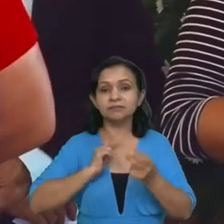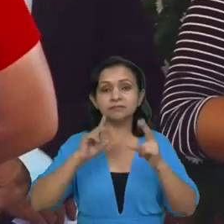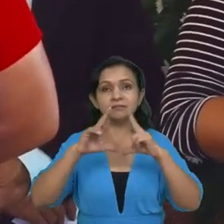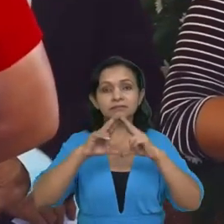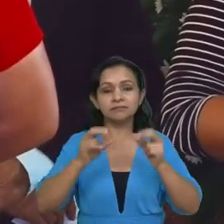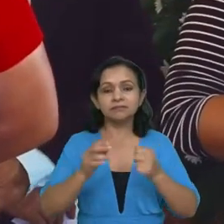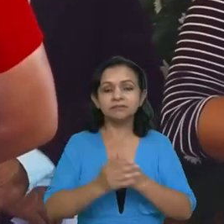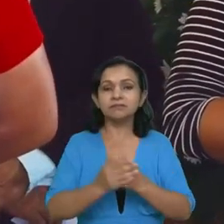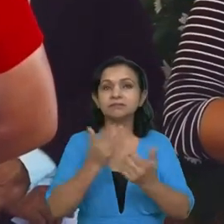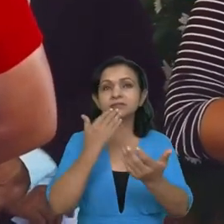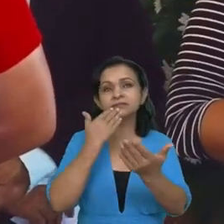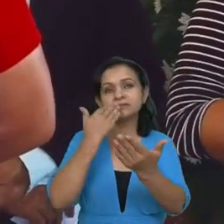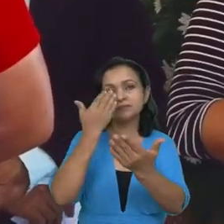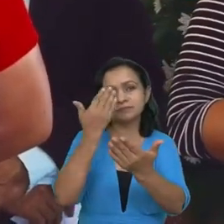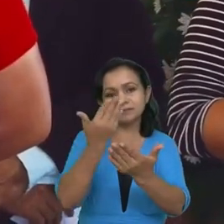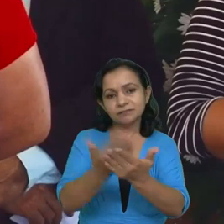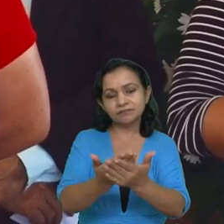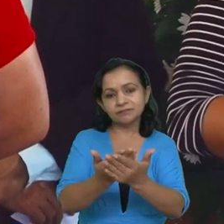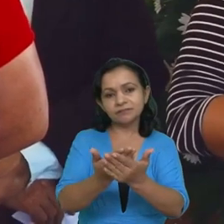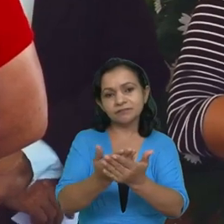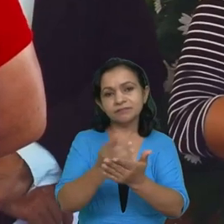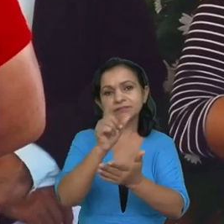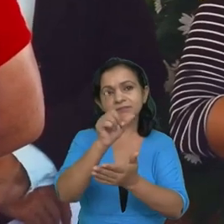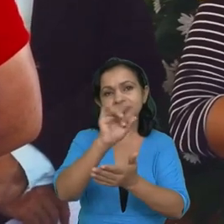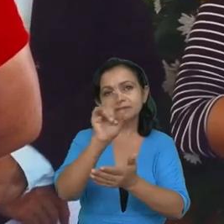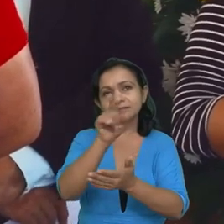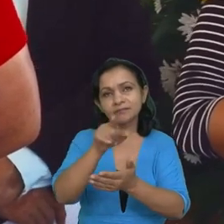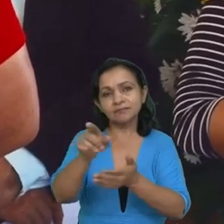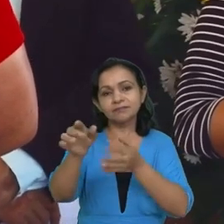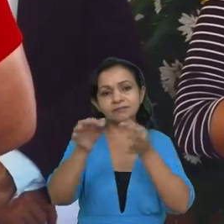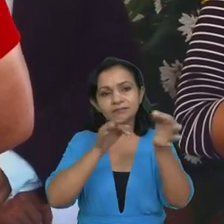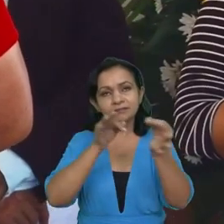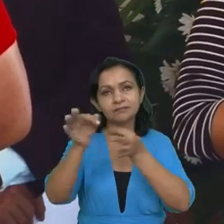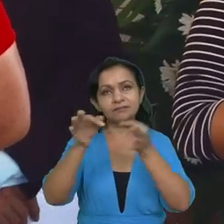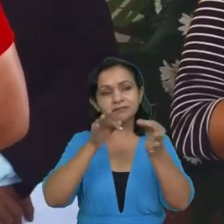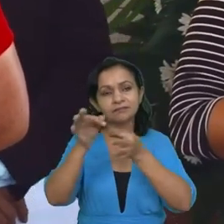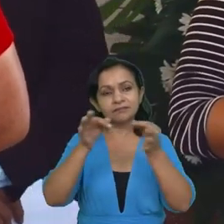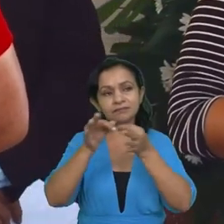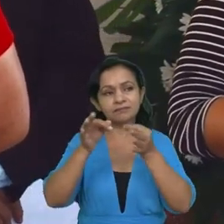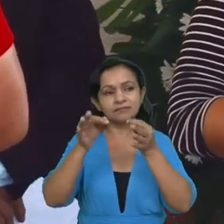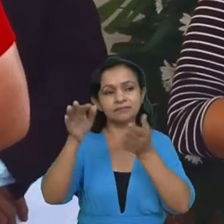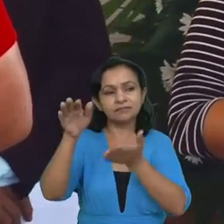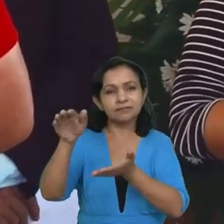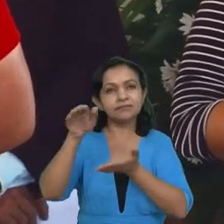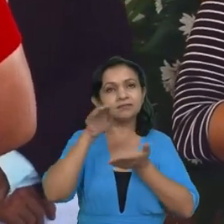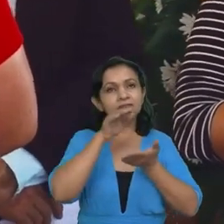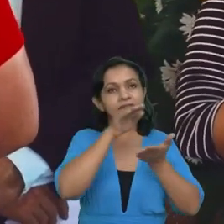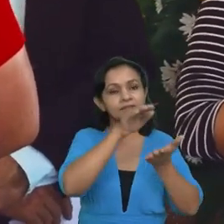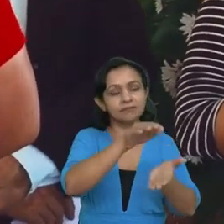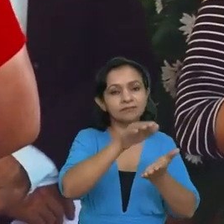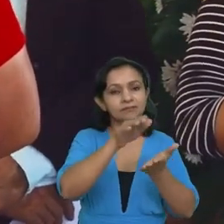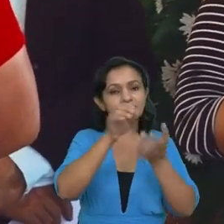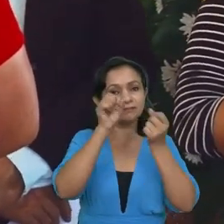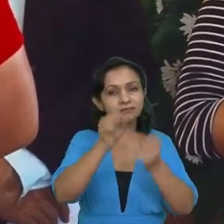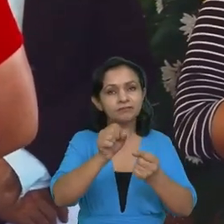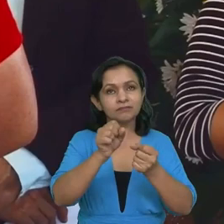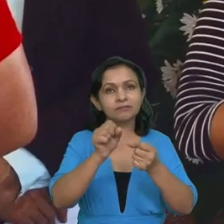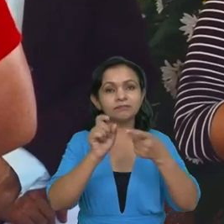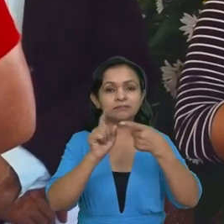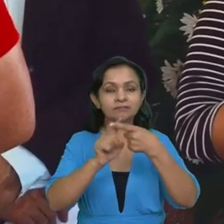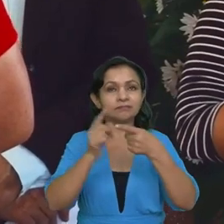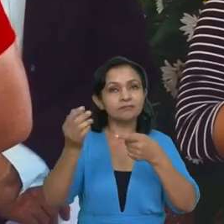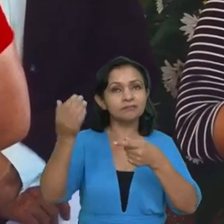gracias por ese reporte que nos brindaba sobre el cuando fueron trasladados los restos del combatiente